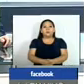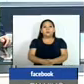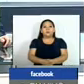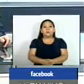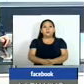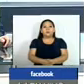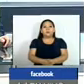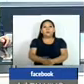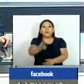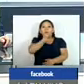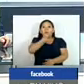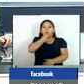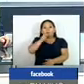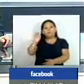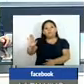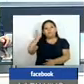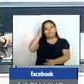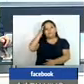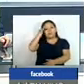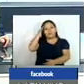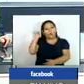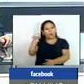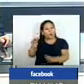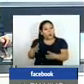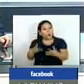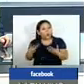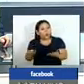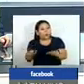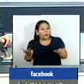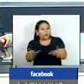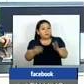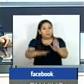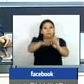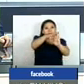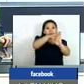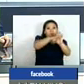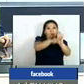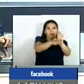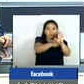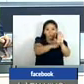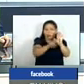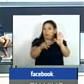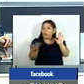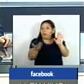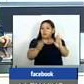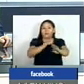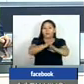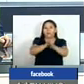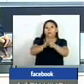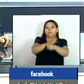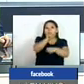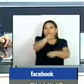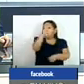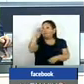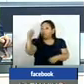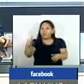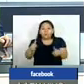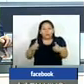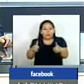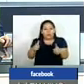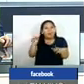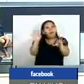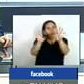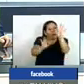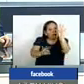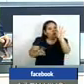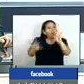En el siguiente informe vamos a conocer la efectividad de algunas de las medidas implementadas en diversos países para la contención del coronavirus. Algunas